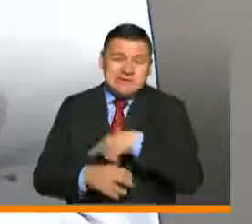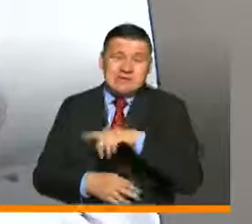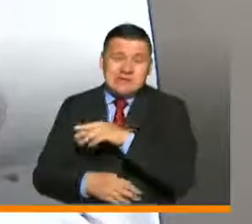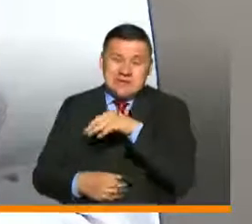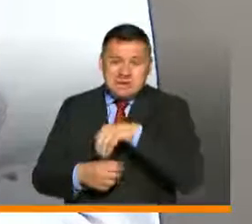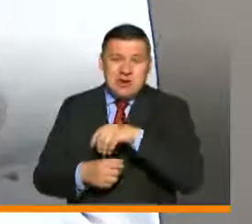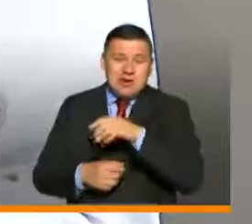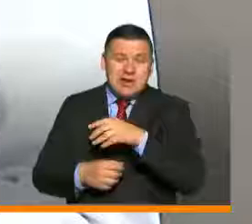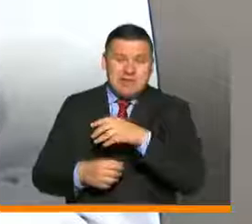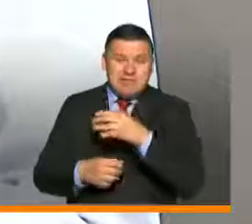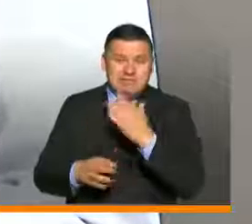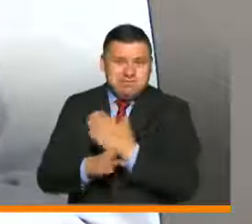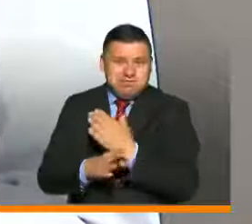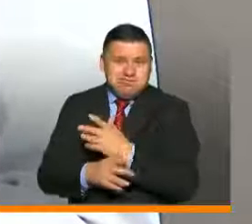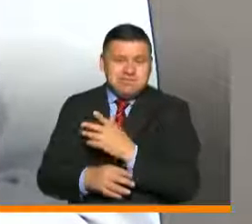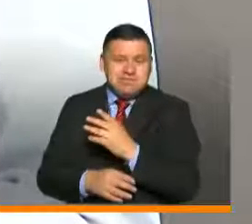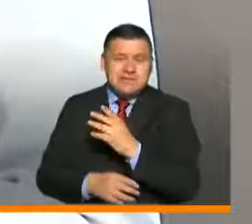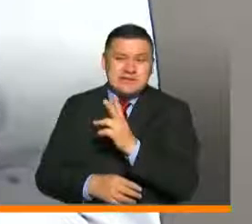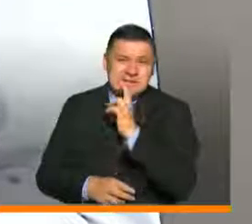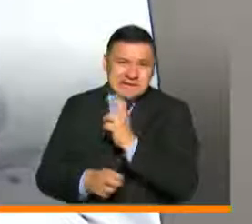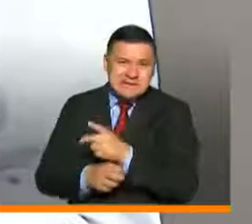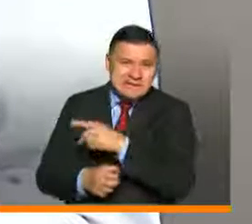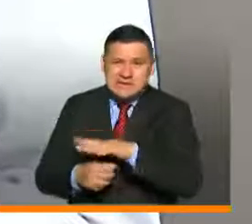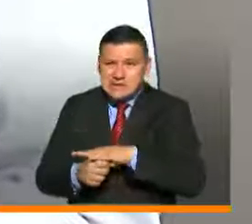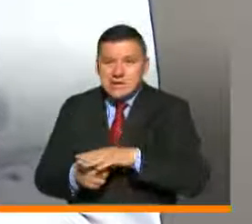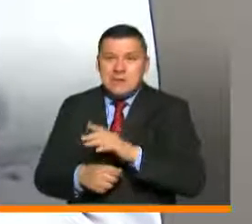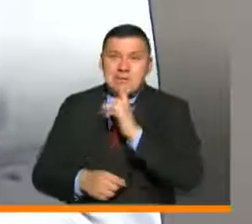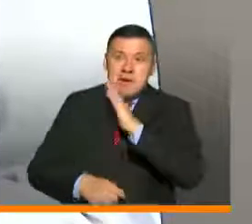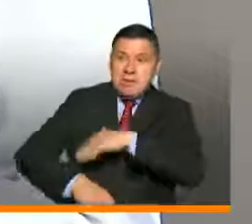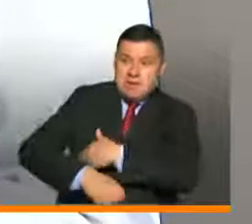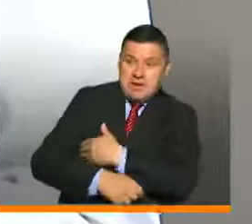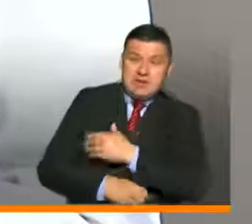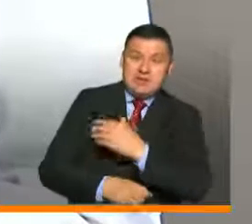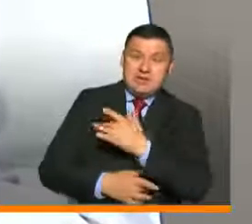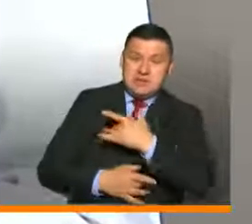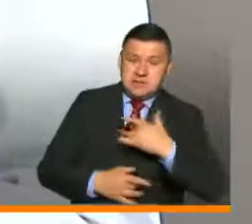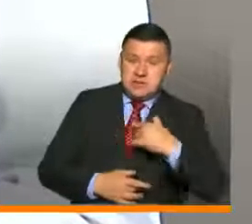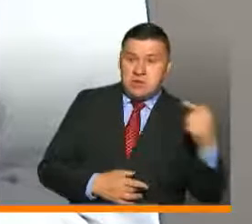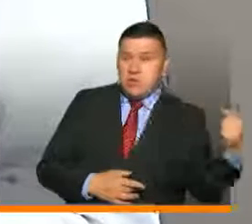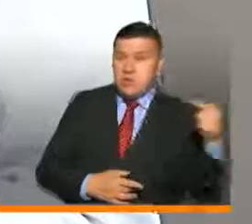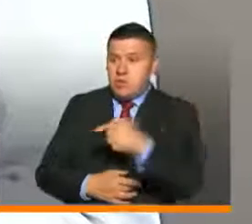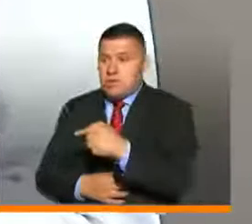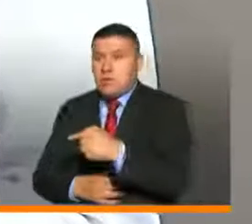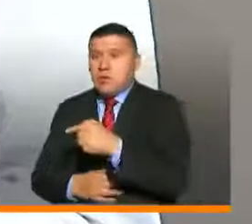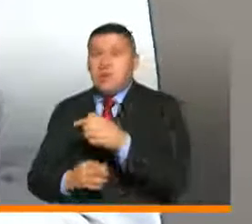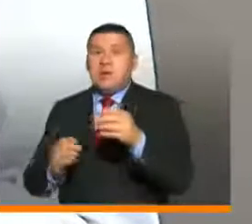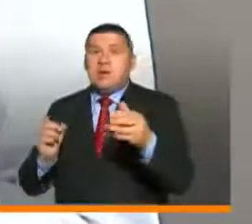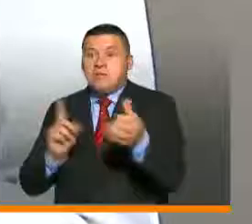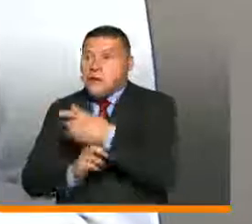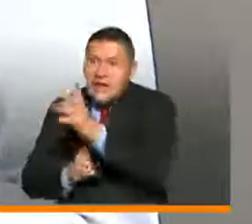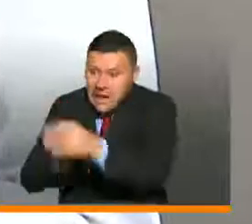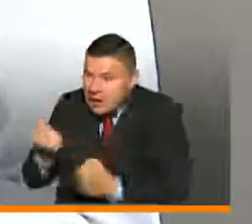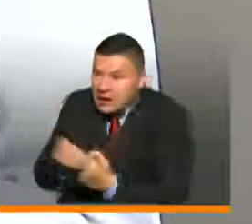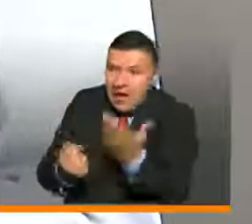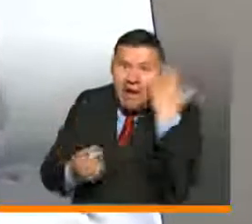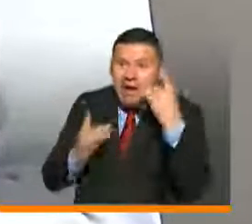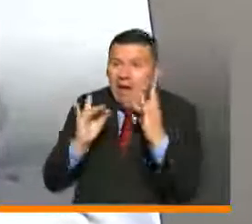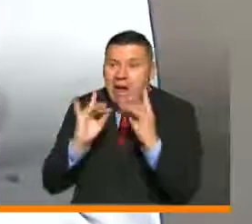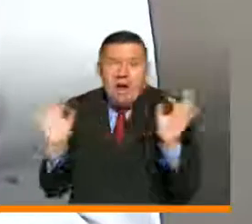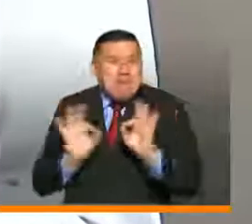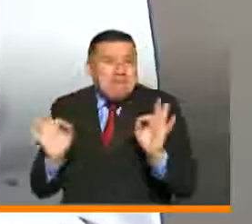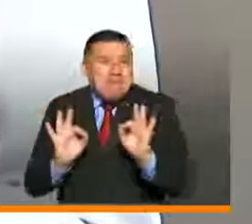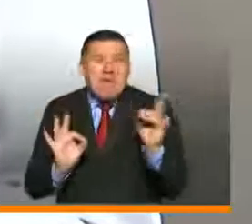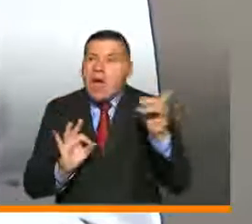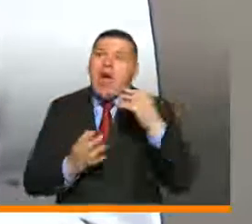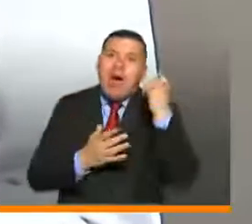apoyo y el liderazgo de usted señor presidente del ministro de salud logramos tener 15 camas uci después de no tener ninguna hoy